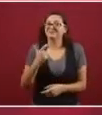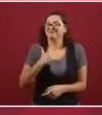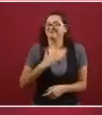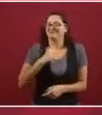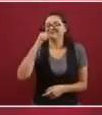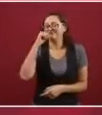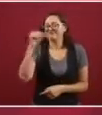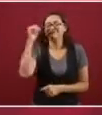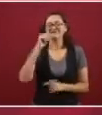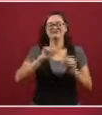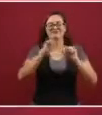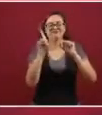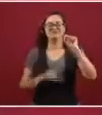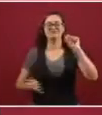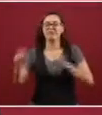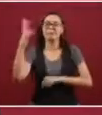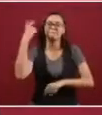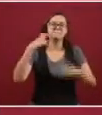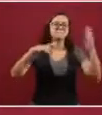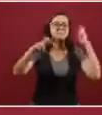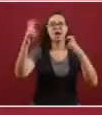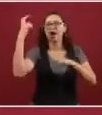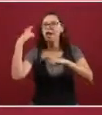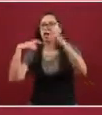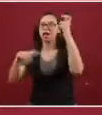país, me paran en la carretera